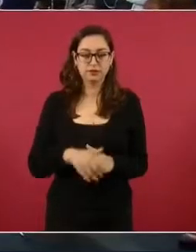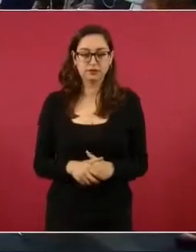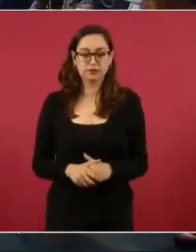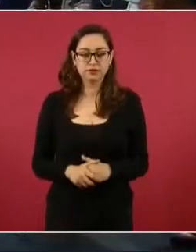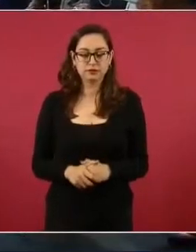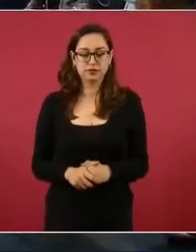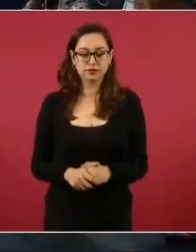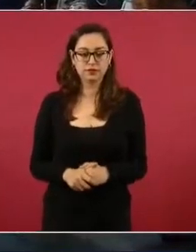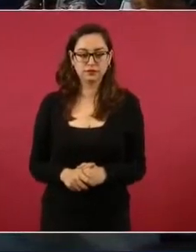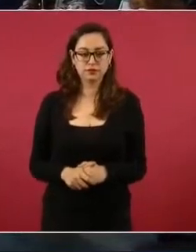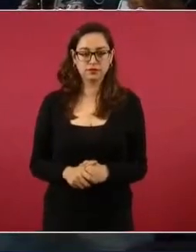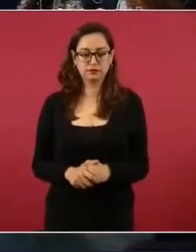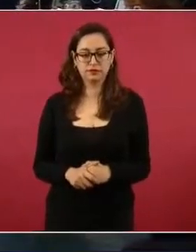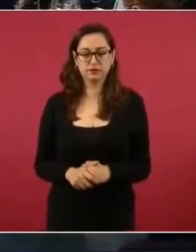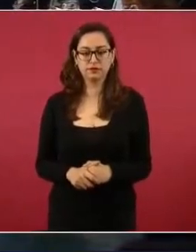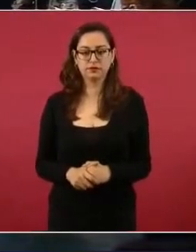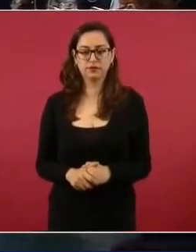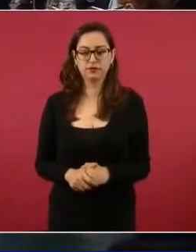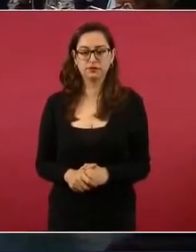Y